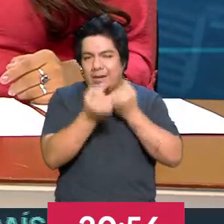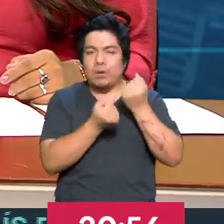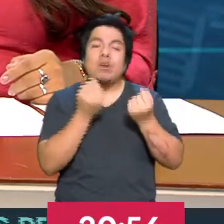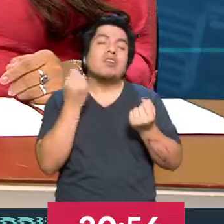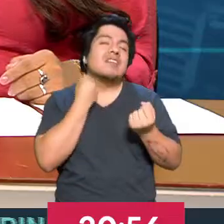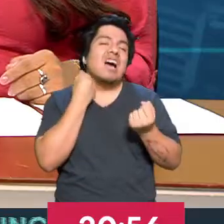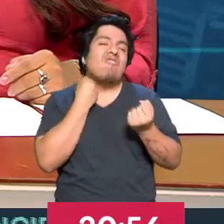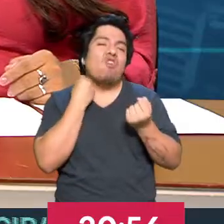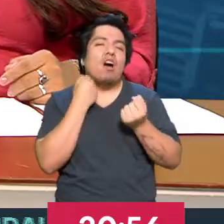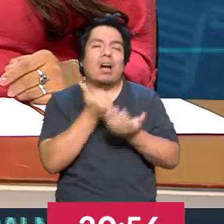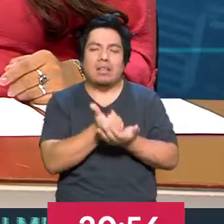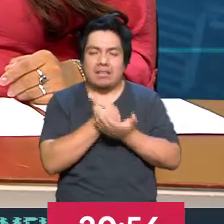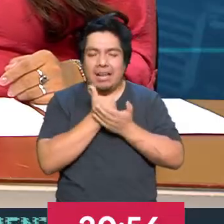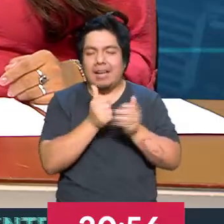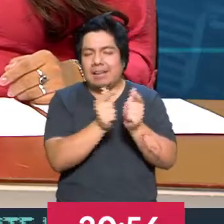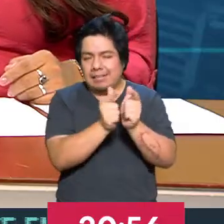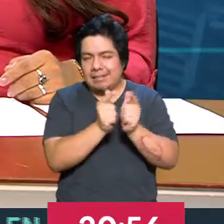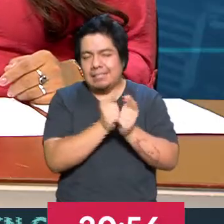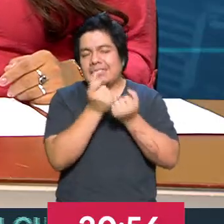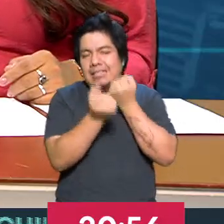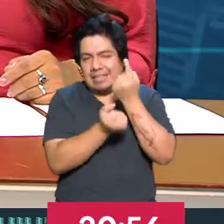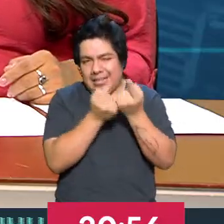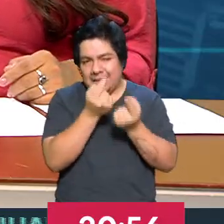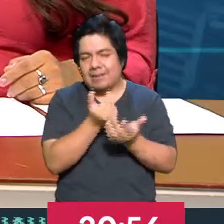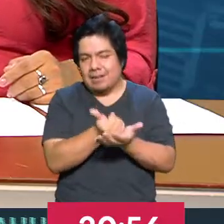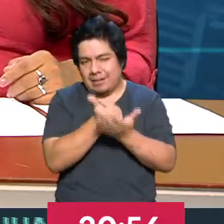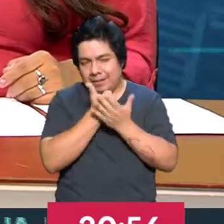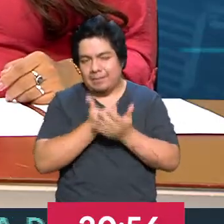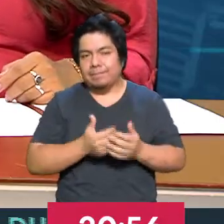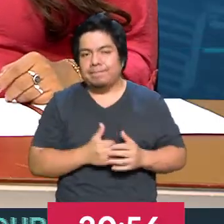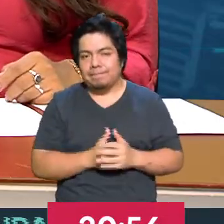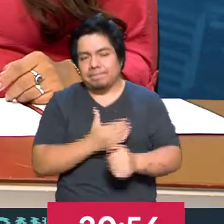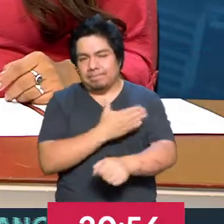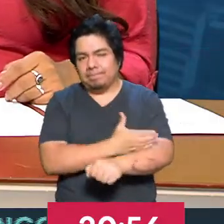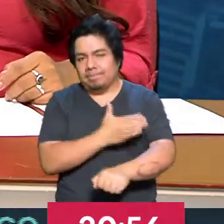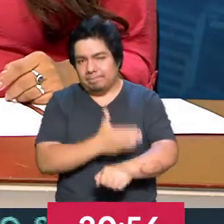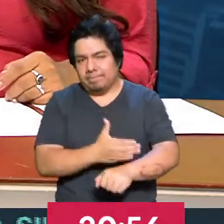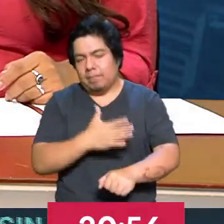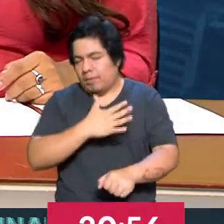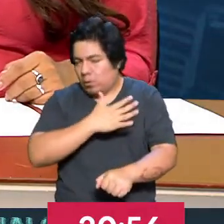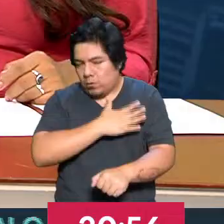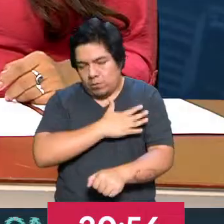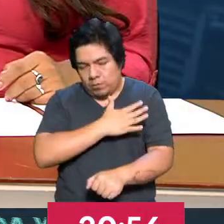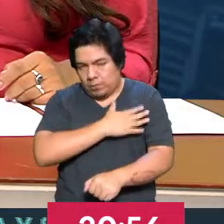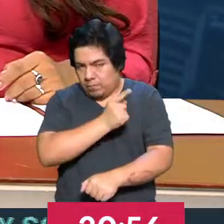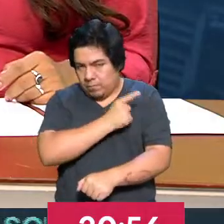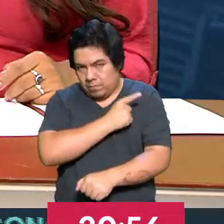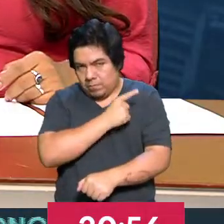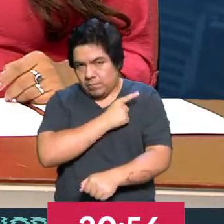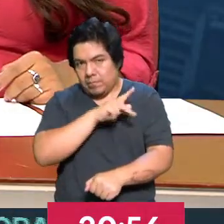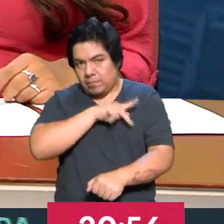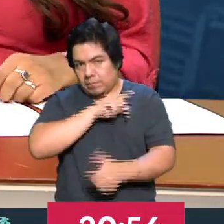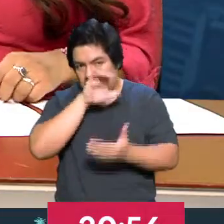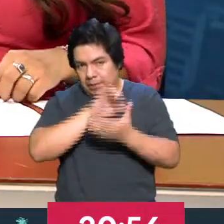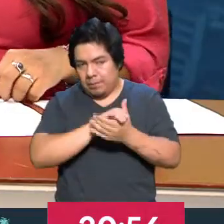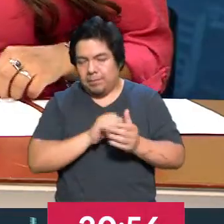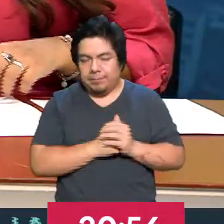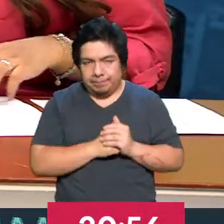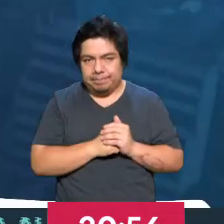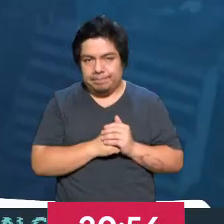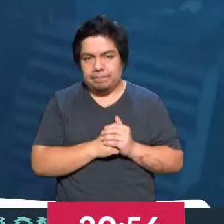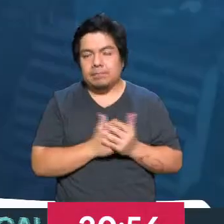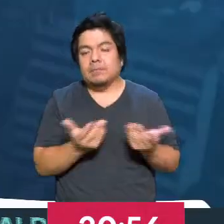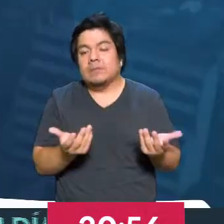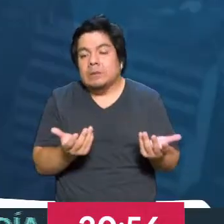que me han estado acompañando desde el inicio. Claro. Pero sí, yo y mi esposo. Claro. ¿Y